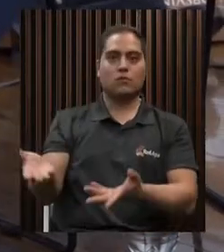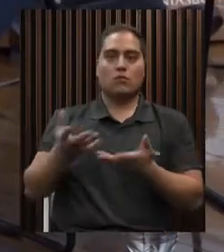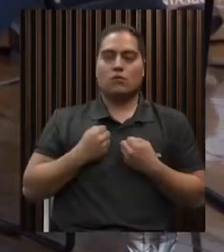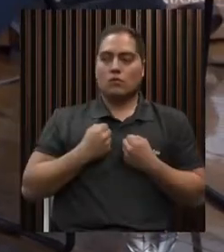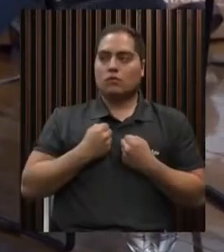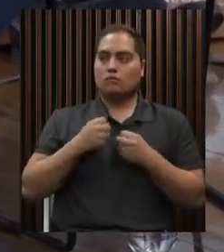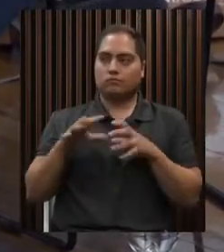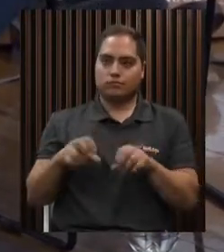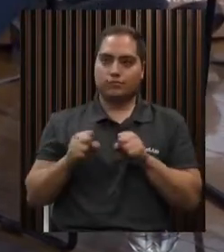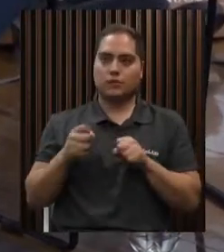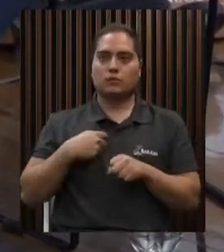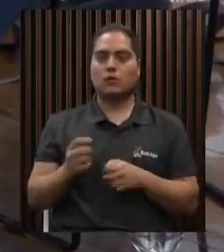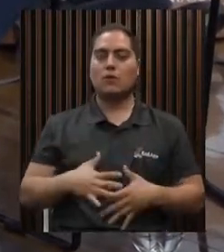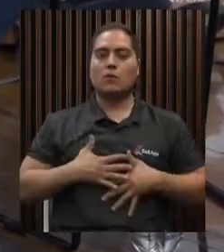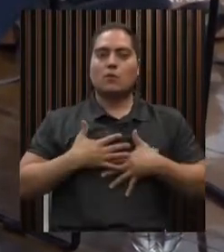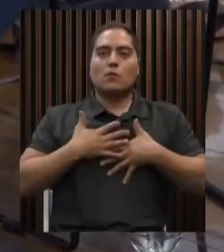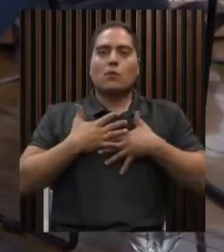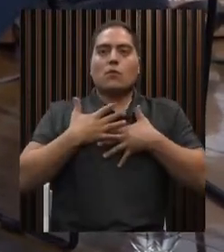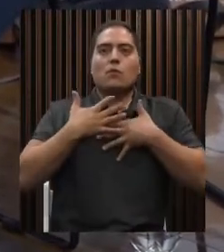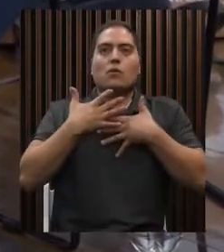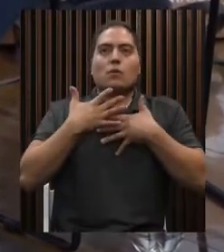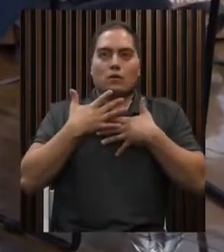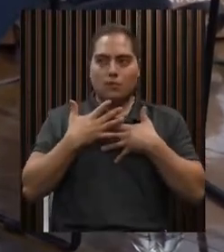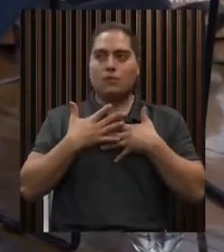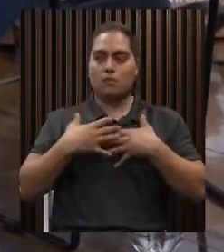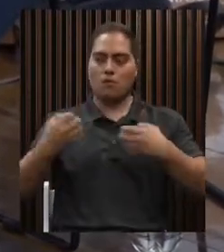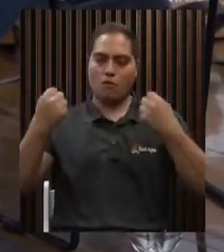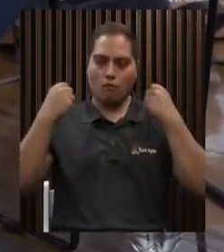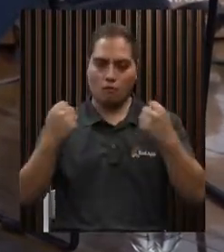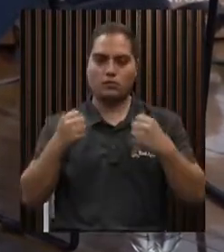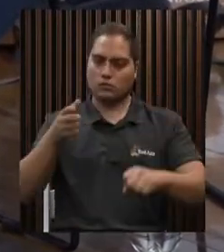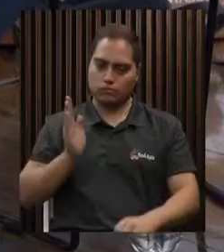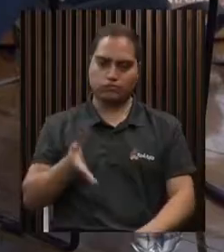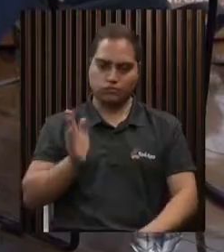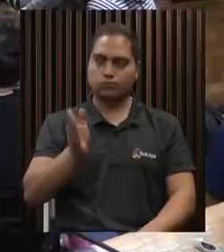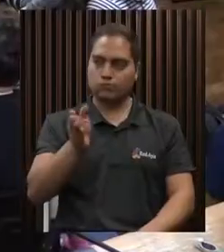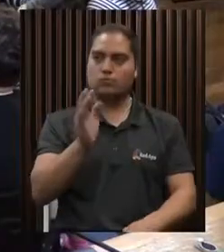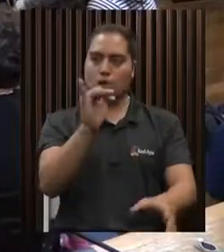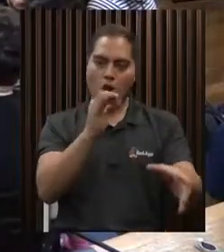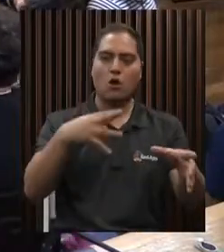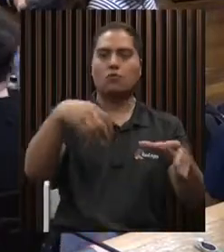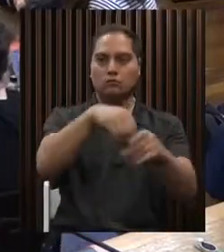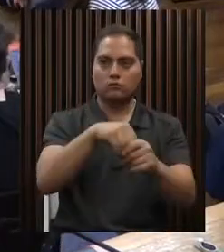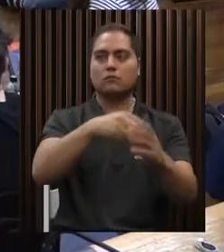para seguir en una senda de promover el trabajo de la inclusión en las artes.